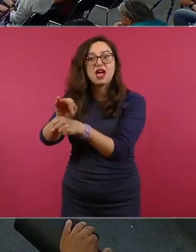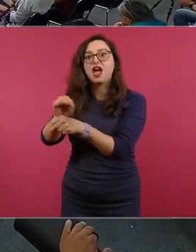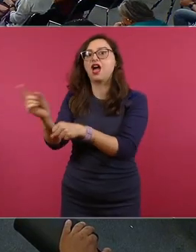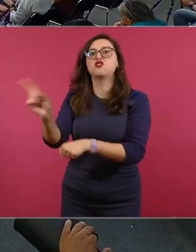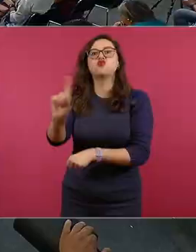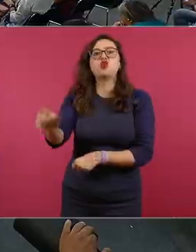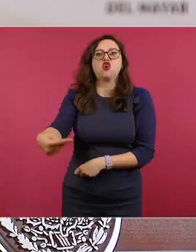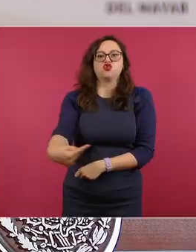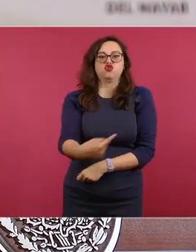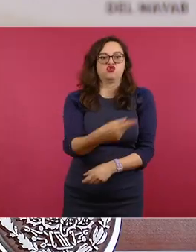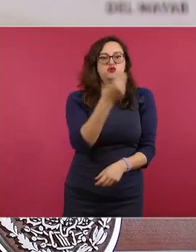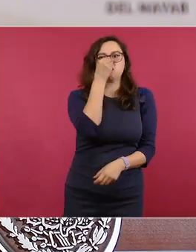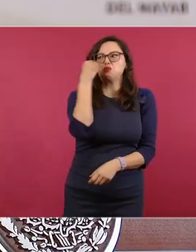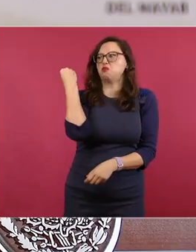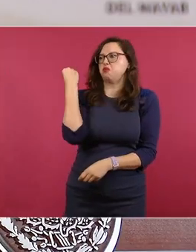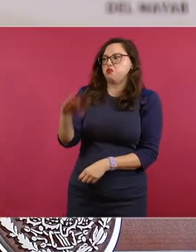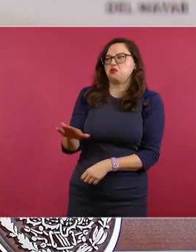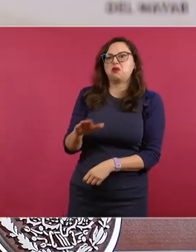sino que lo liberamos nosotros.